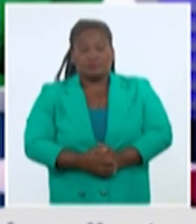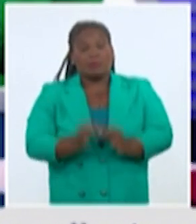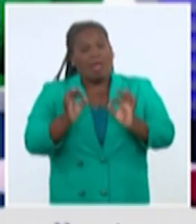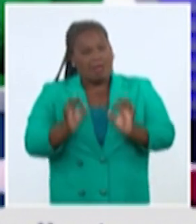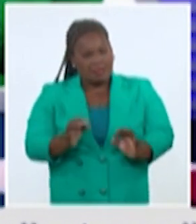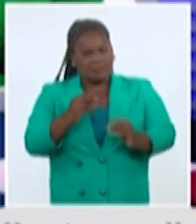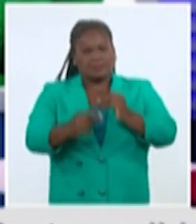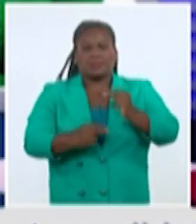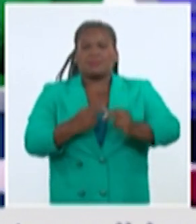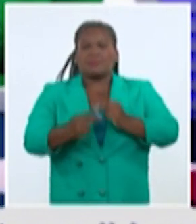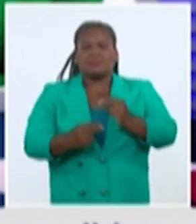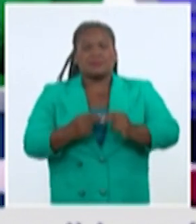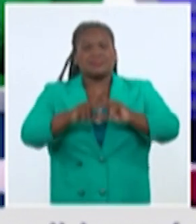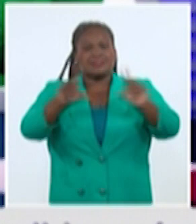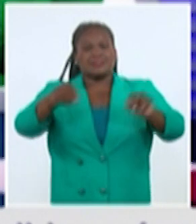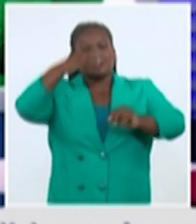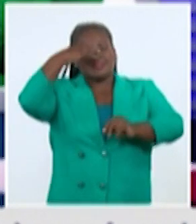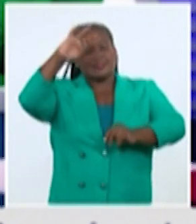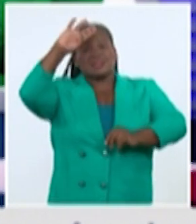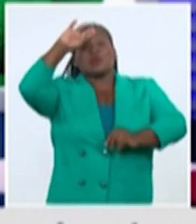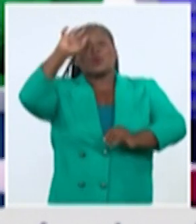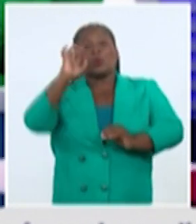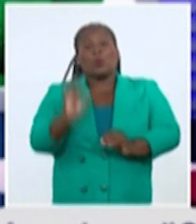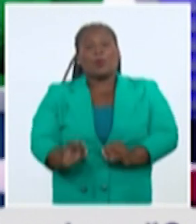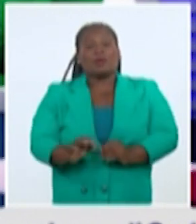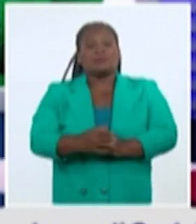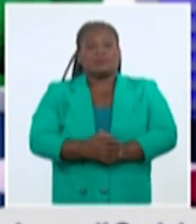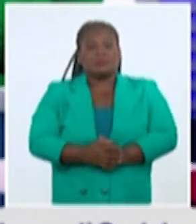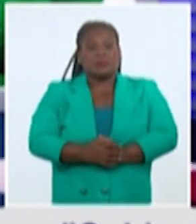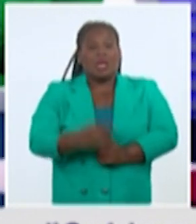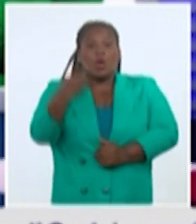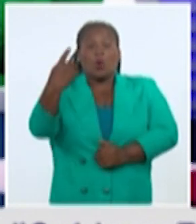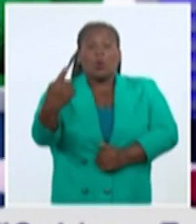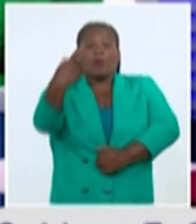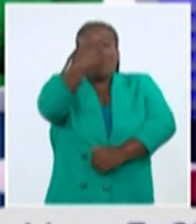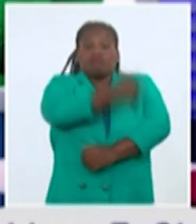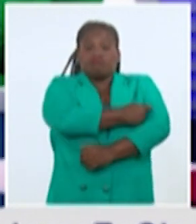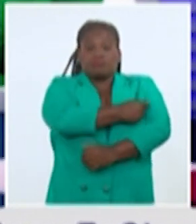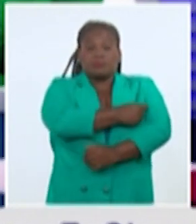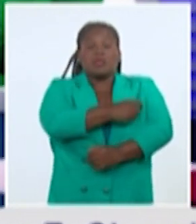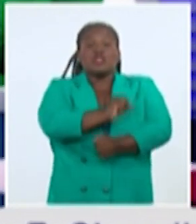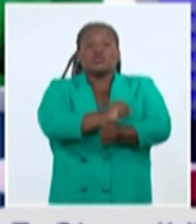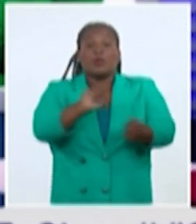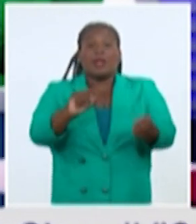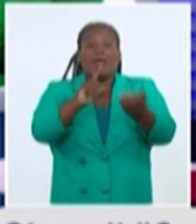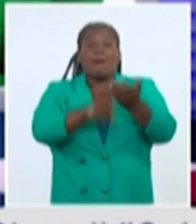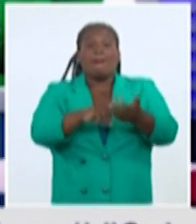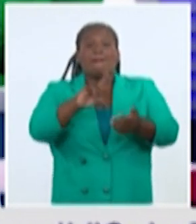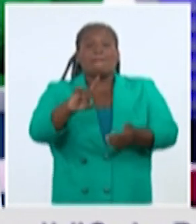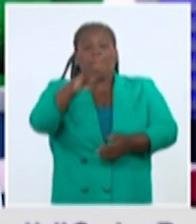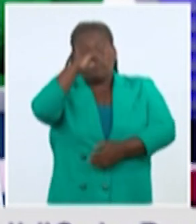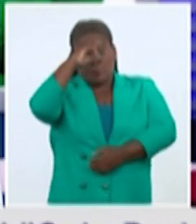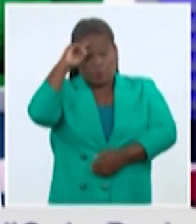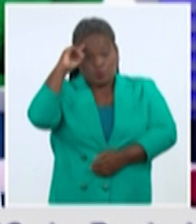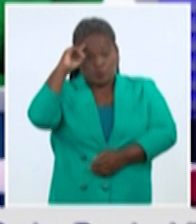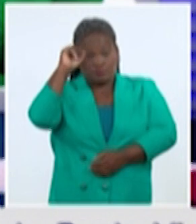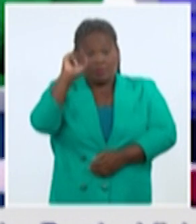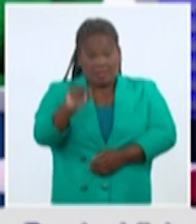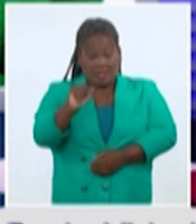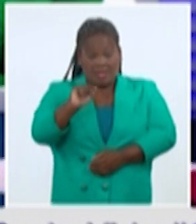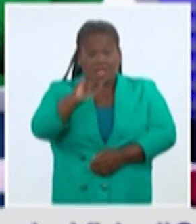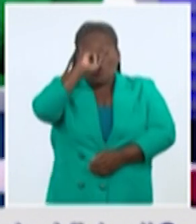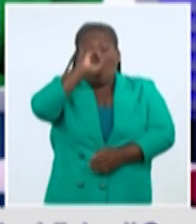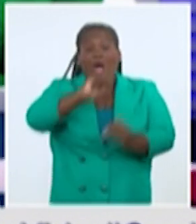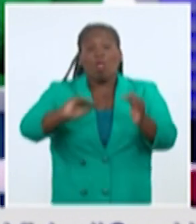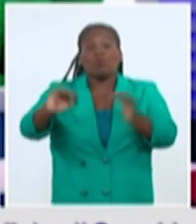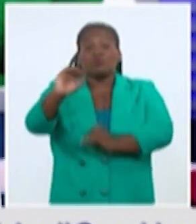en todo el país, igualmente como hemos establecido, una dosis de vacuna Soberana Plus. En el caso de los adultos estoy haciendo